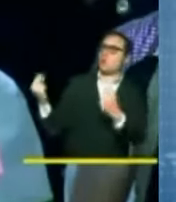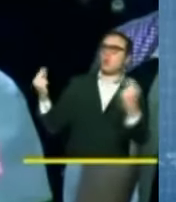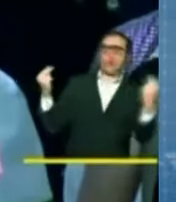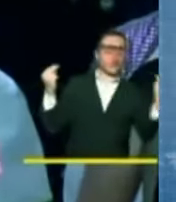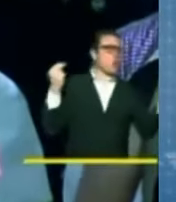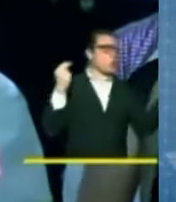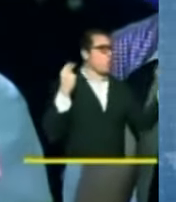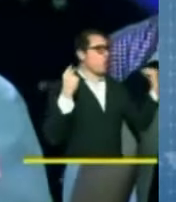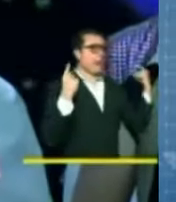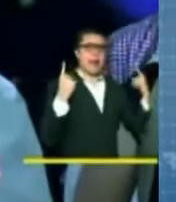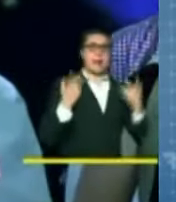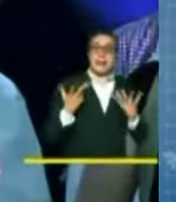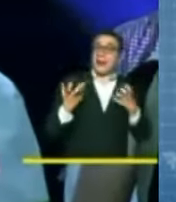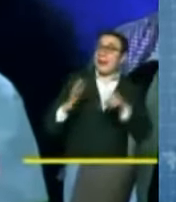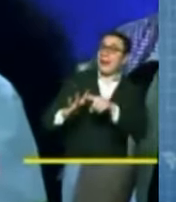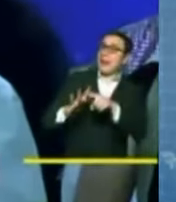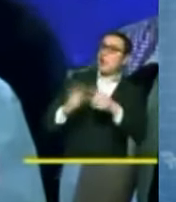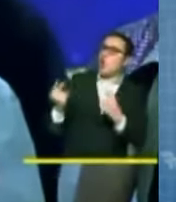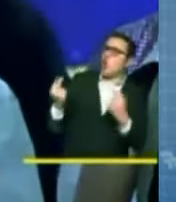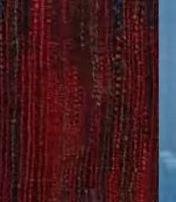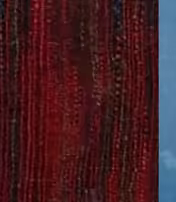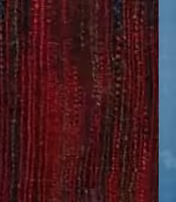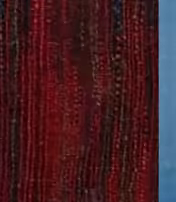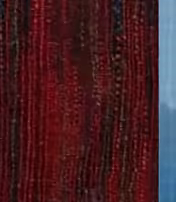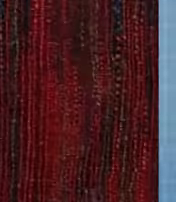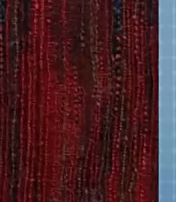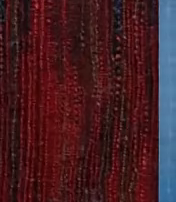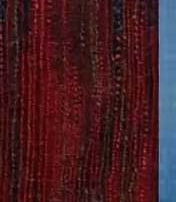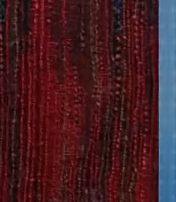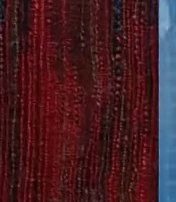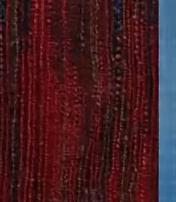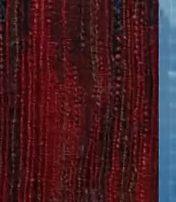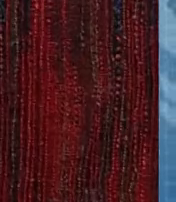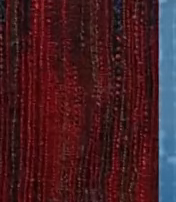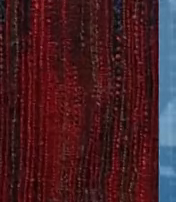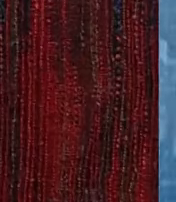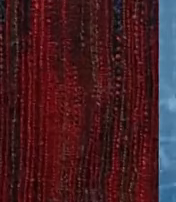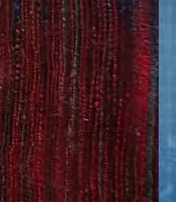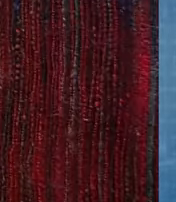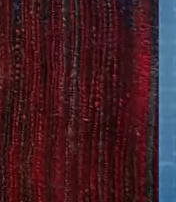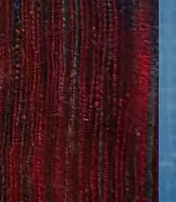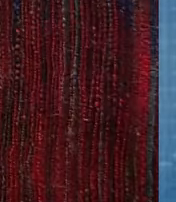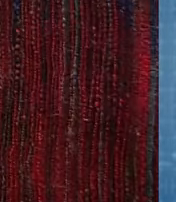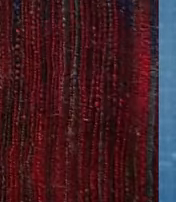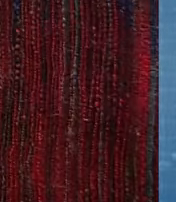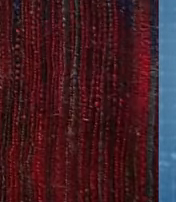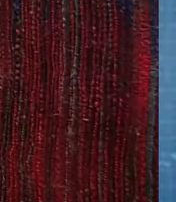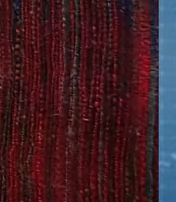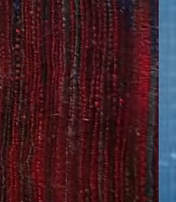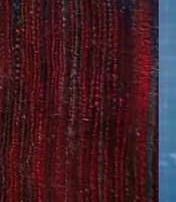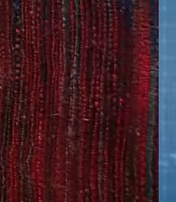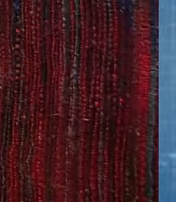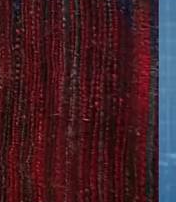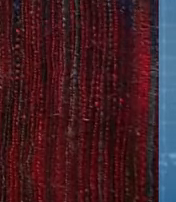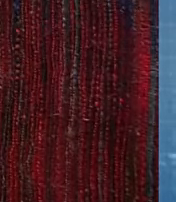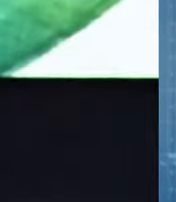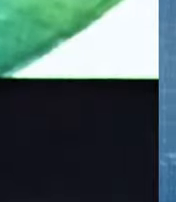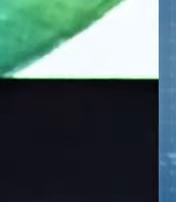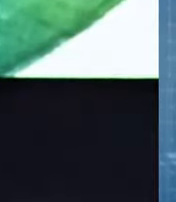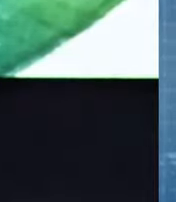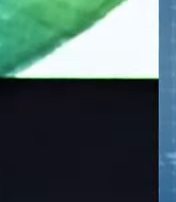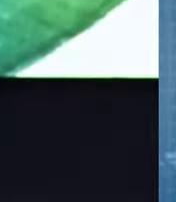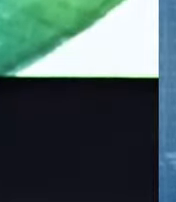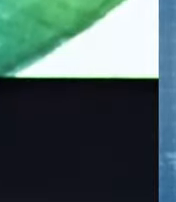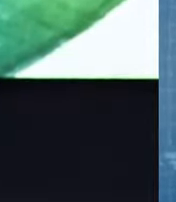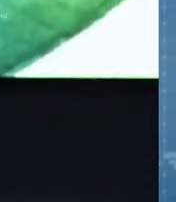vota la gente vota por la persona y puede que algunos digamos hemos mirado a fondo los programas no sé qué